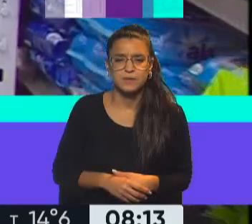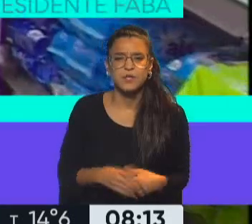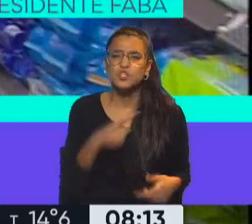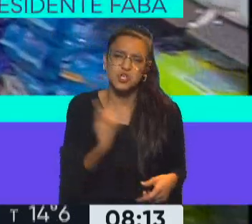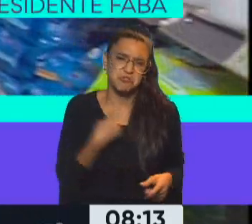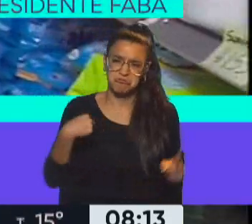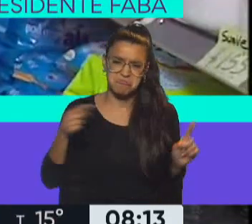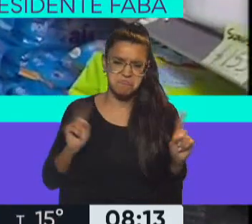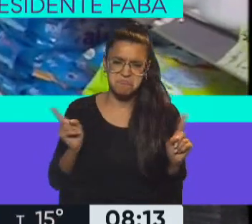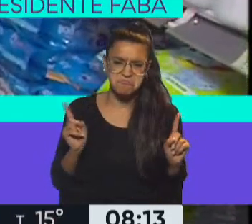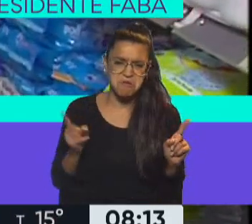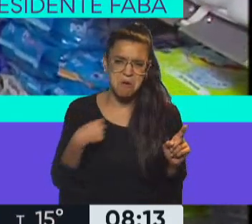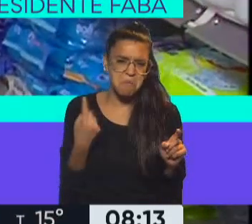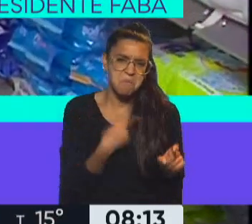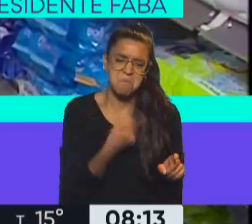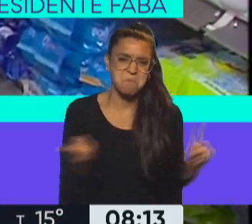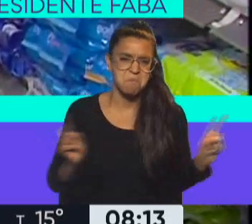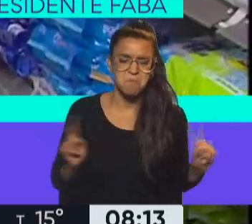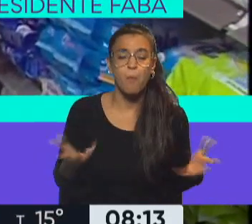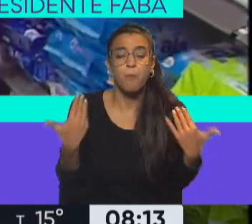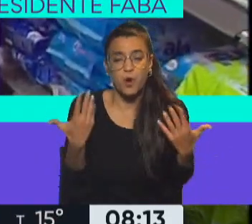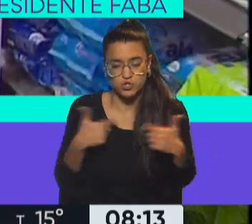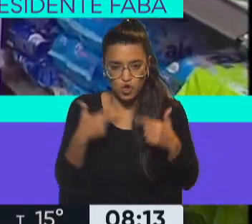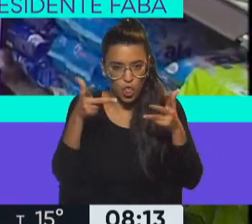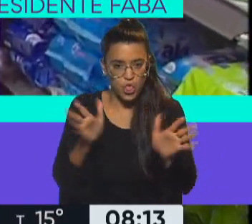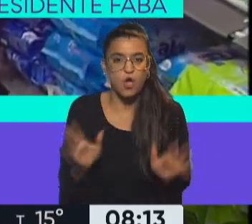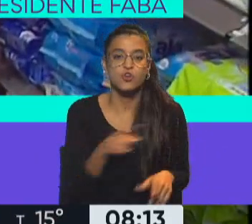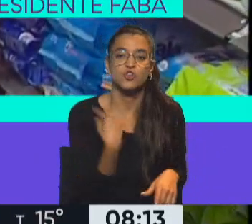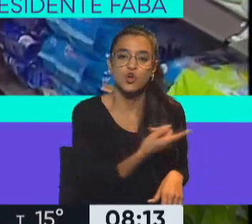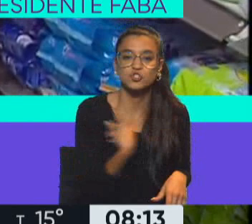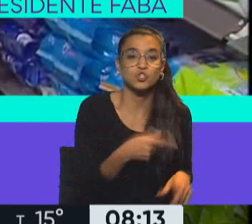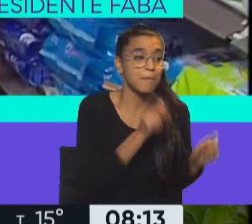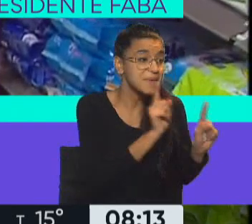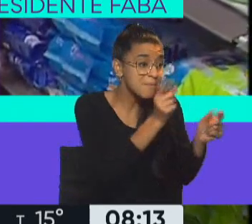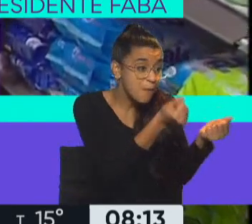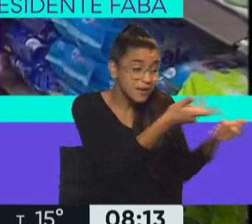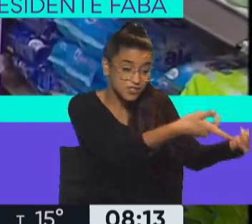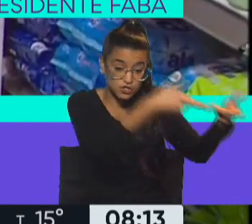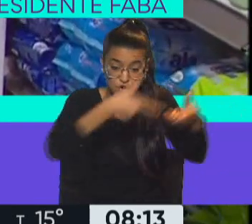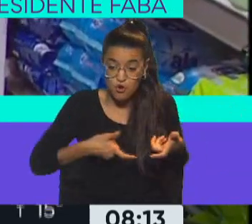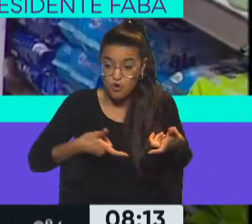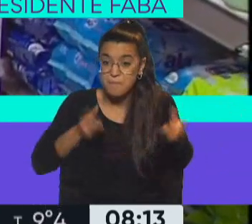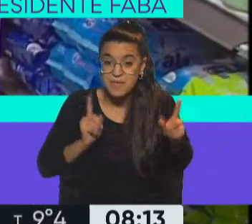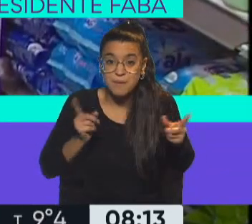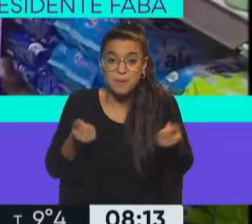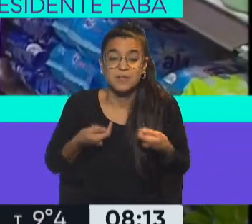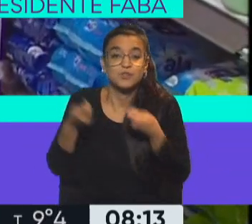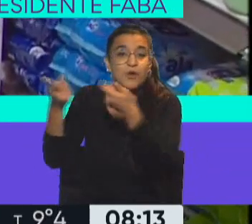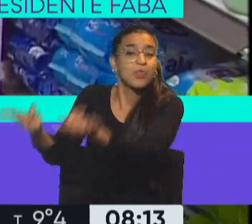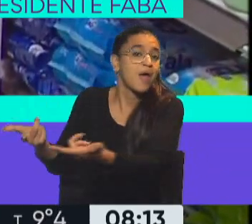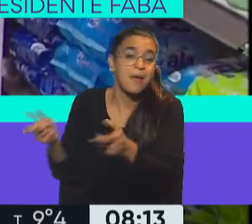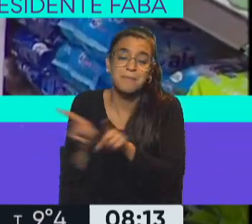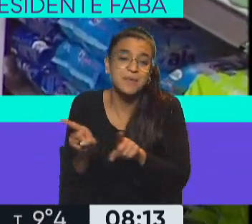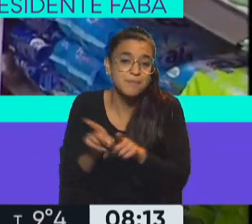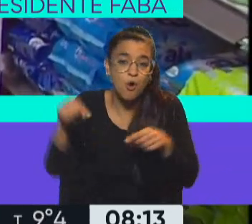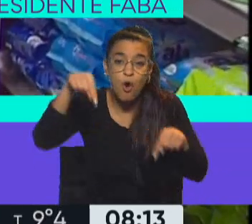no en nuestro caso no por eso digo nosotros somos trasladistas nosotros vamos al mayorista compramos y vendemos hoy